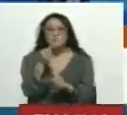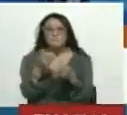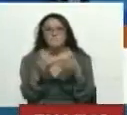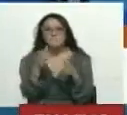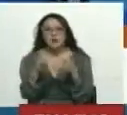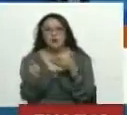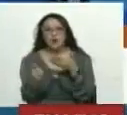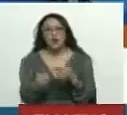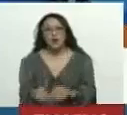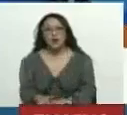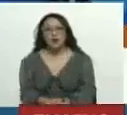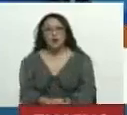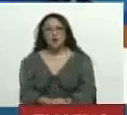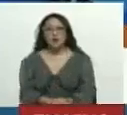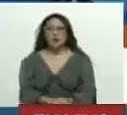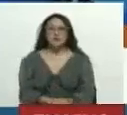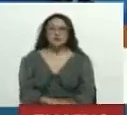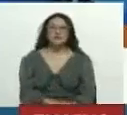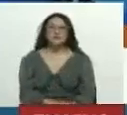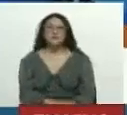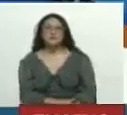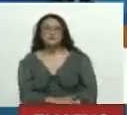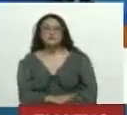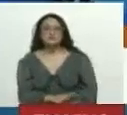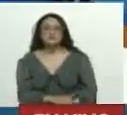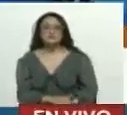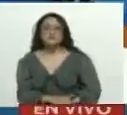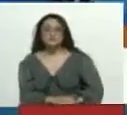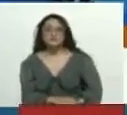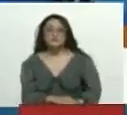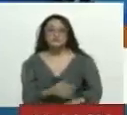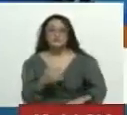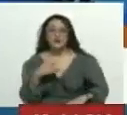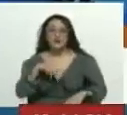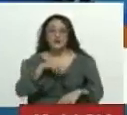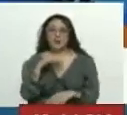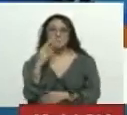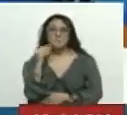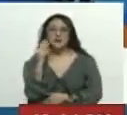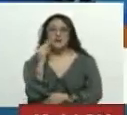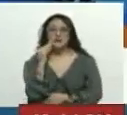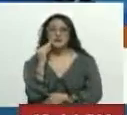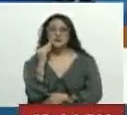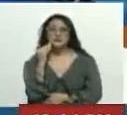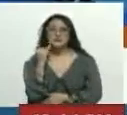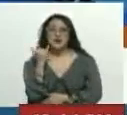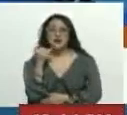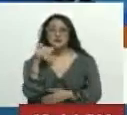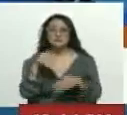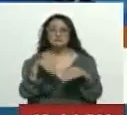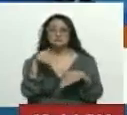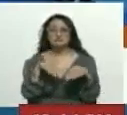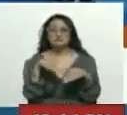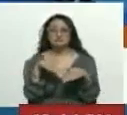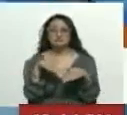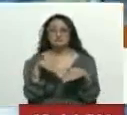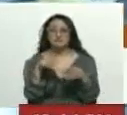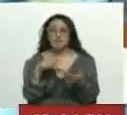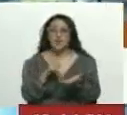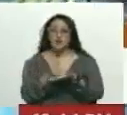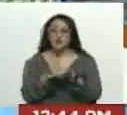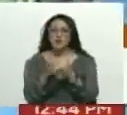eso y en nuestra experiencia vendrán las elecciones que pueden nos